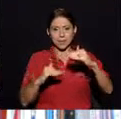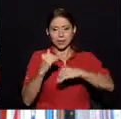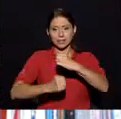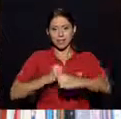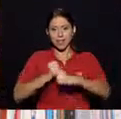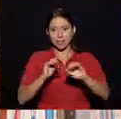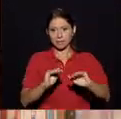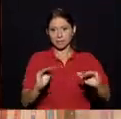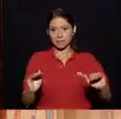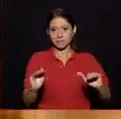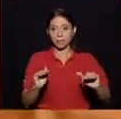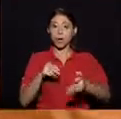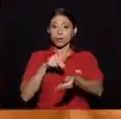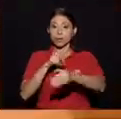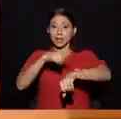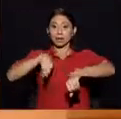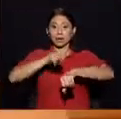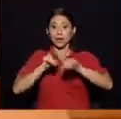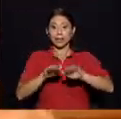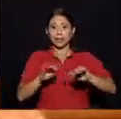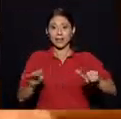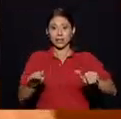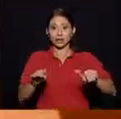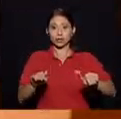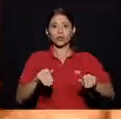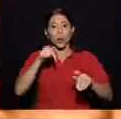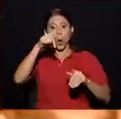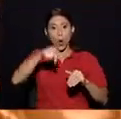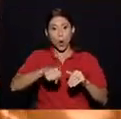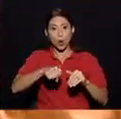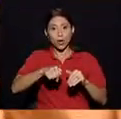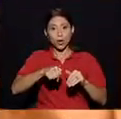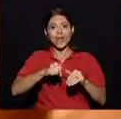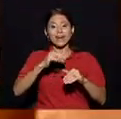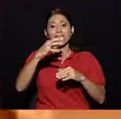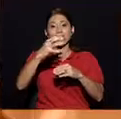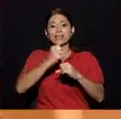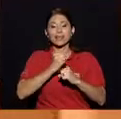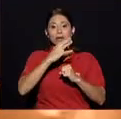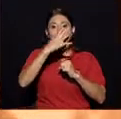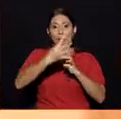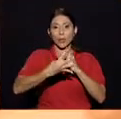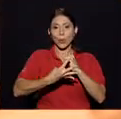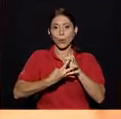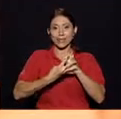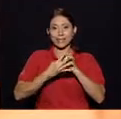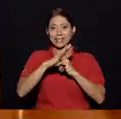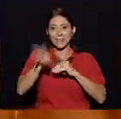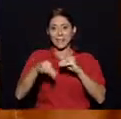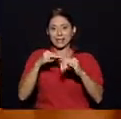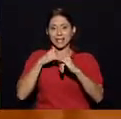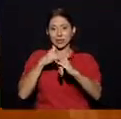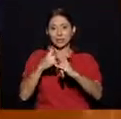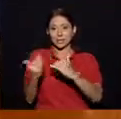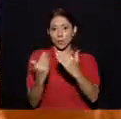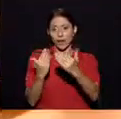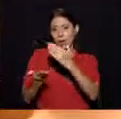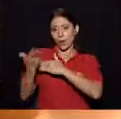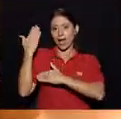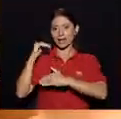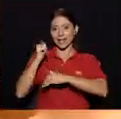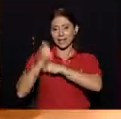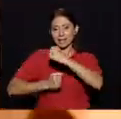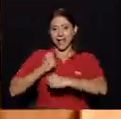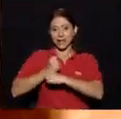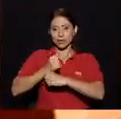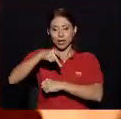personas menores de edad. El Hospital Nacional de Niños recibe hoy 4 veces más denuncias por violencia que hace 10 años y